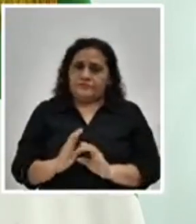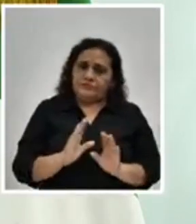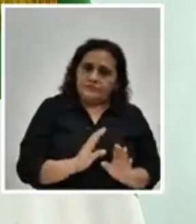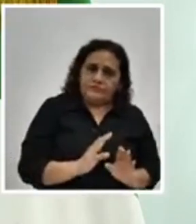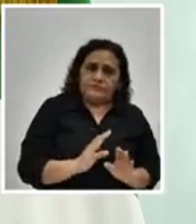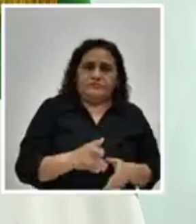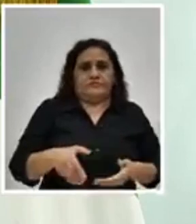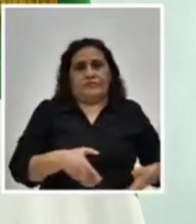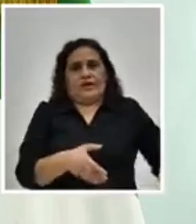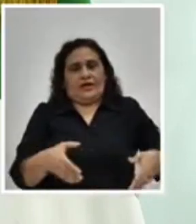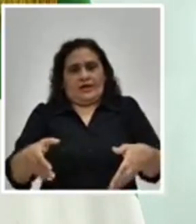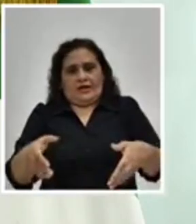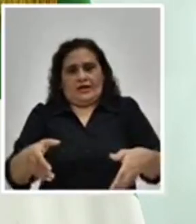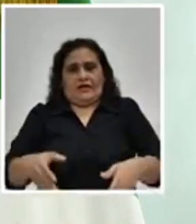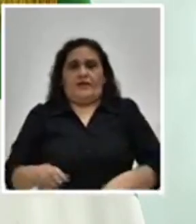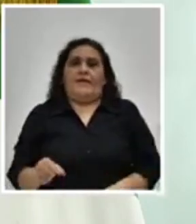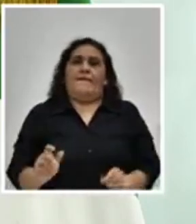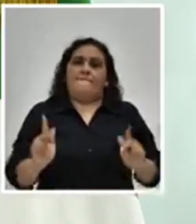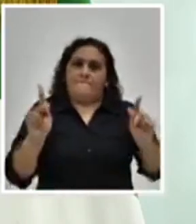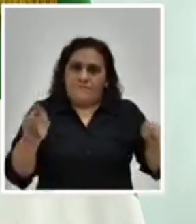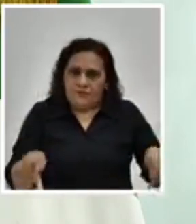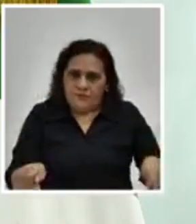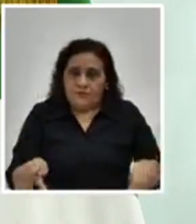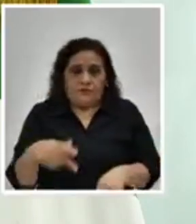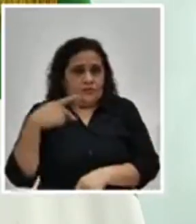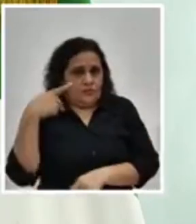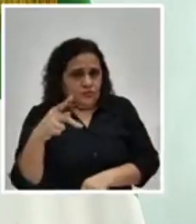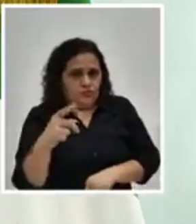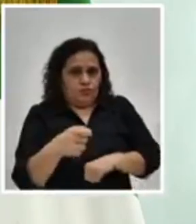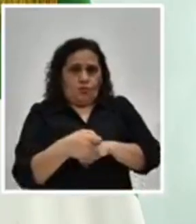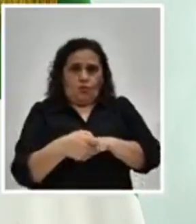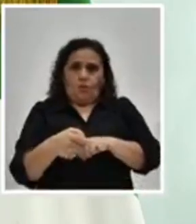municipio y sus comisarías